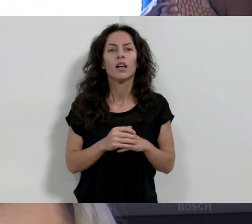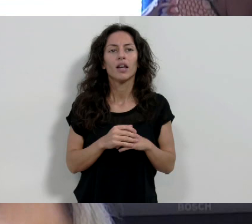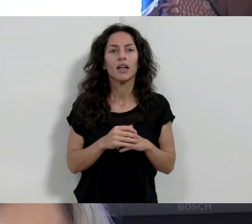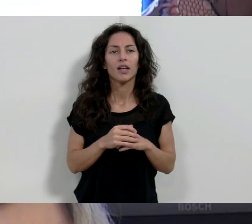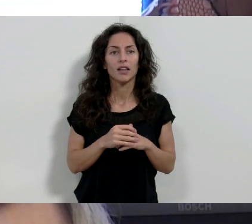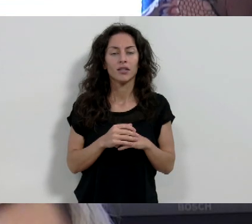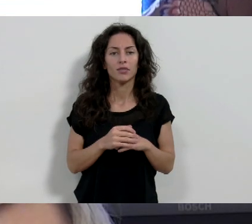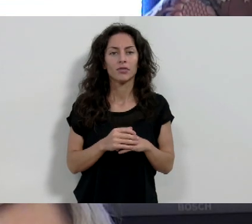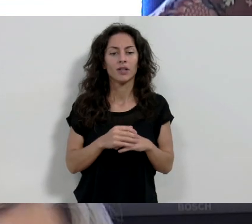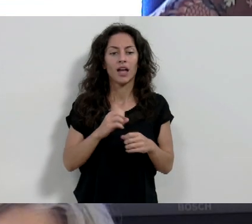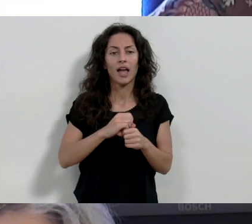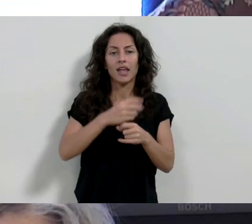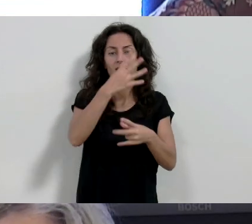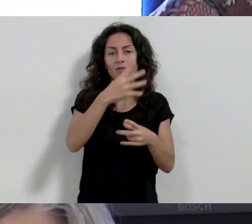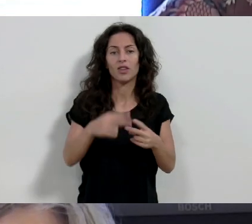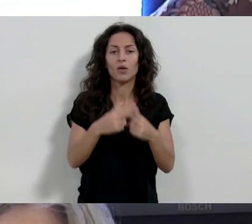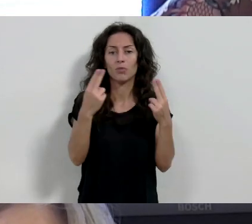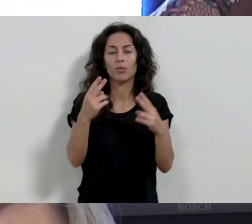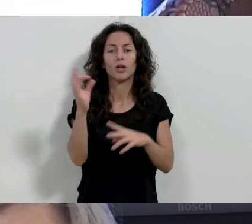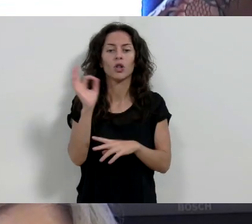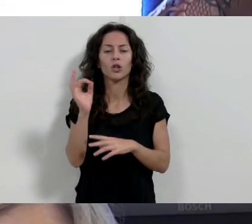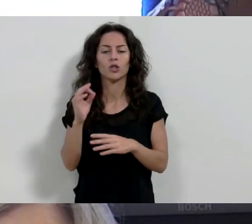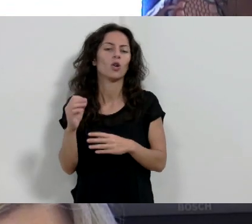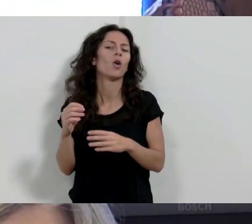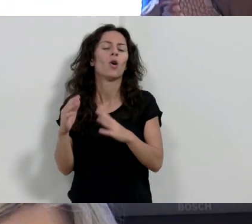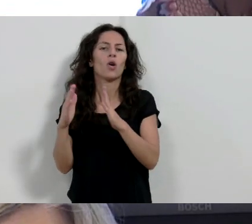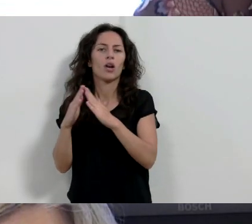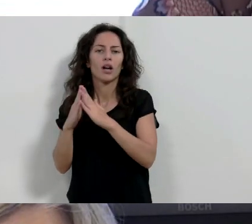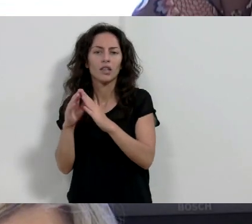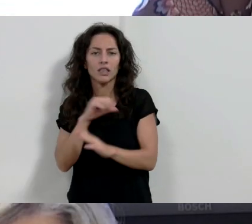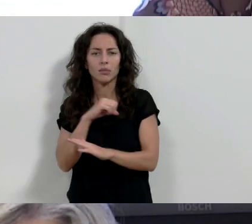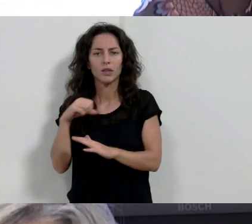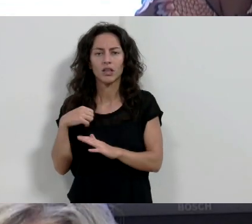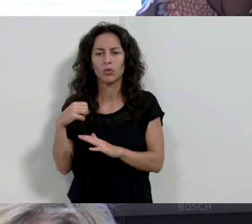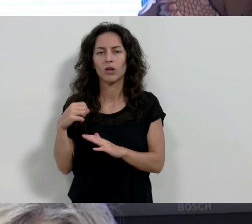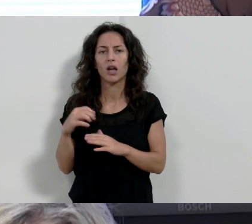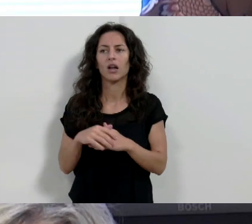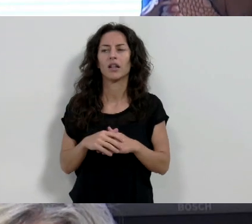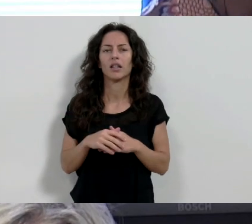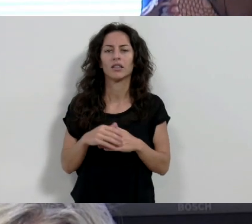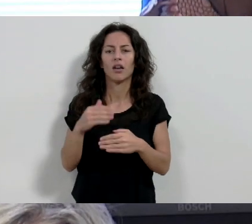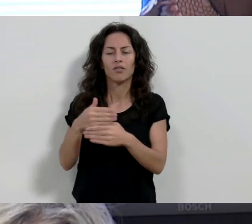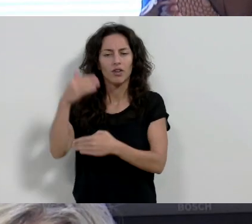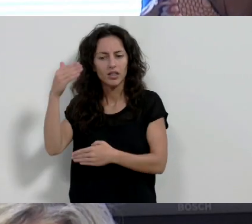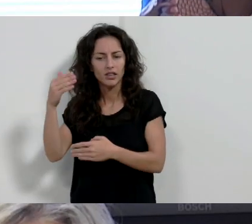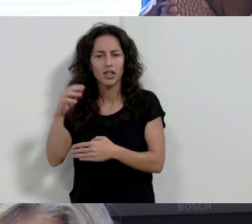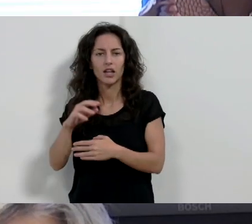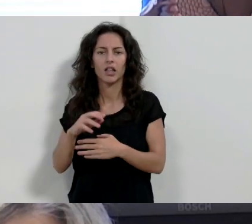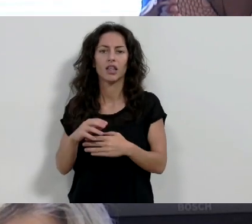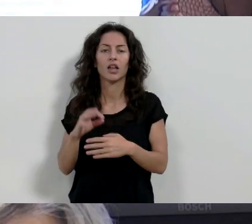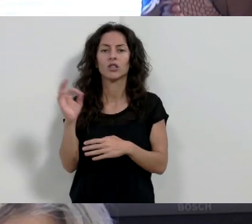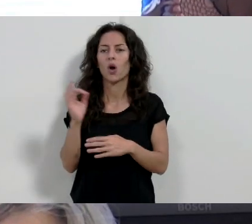como también en muchas viviendas particulares, en muchas fachadas de comunidades de vecinos, como también en mobiliario